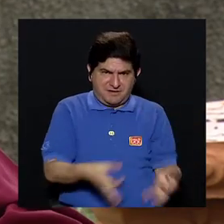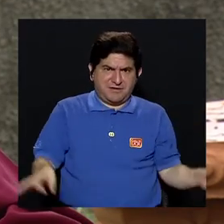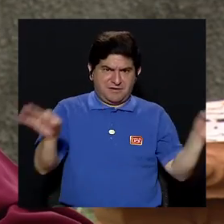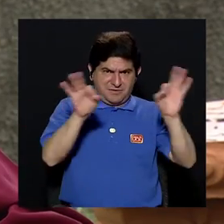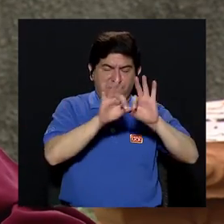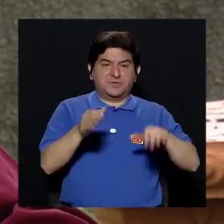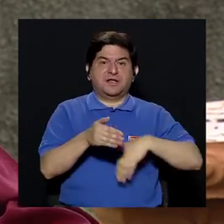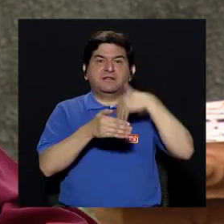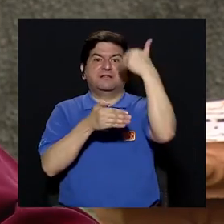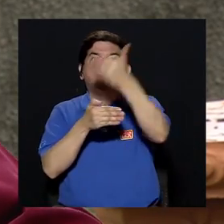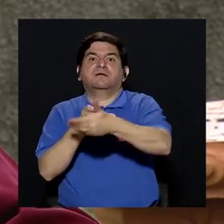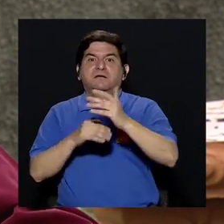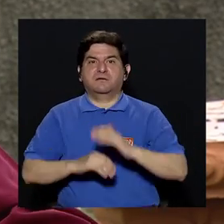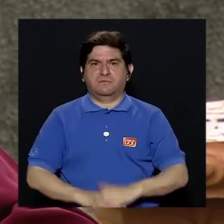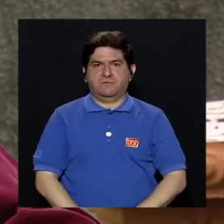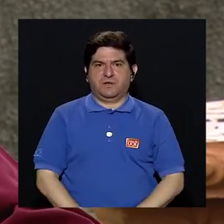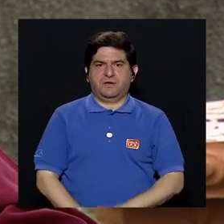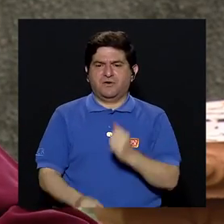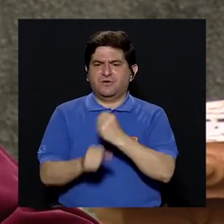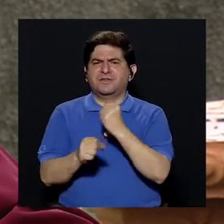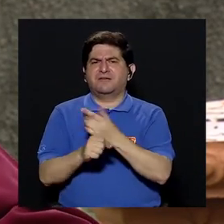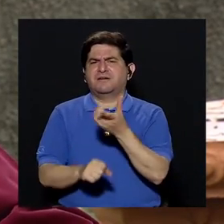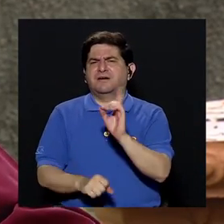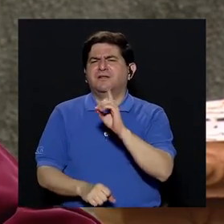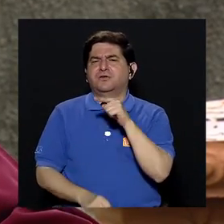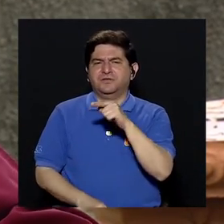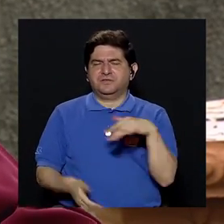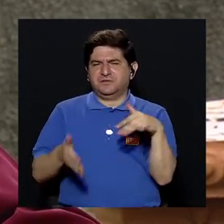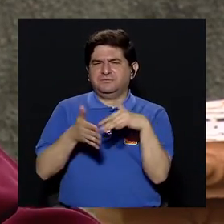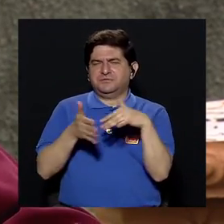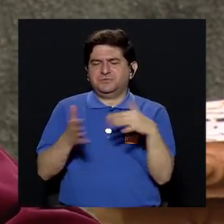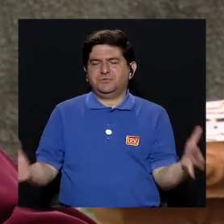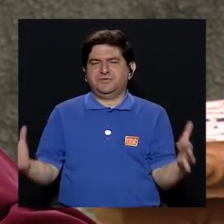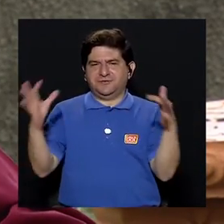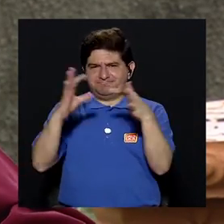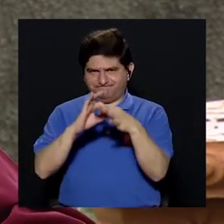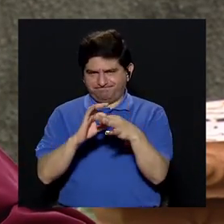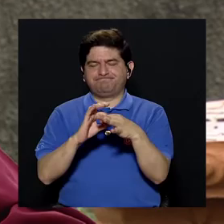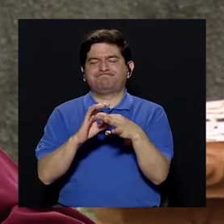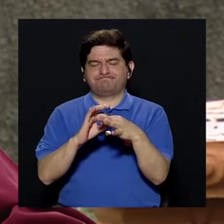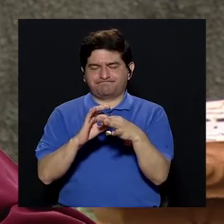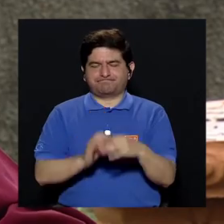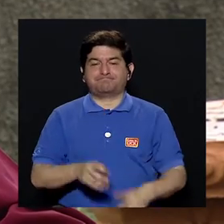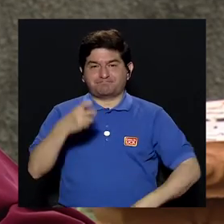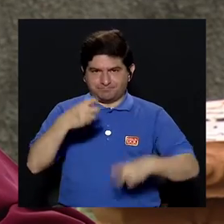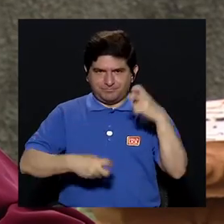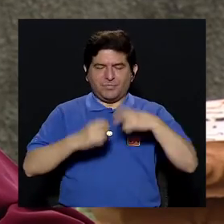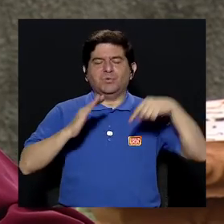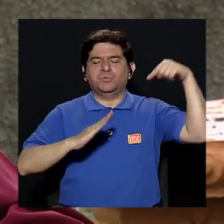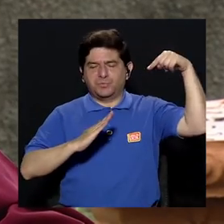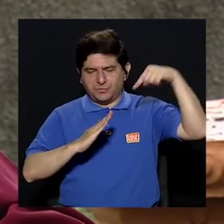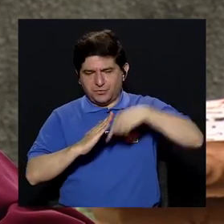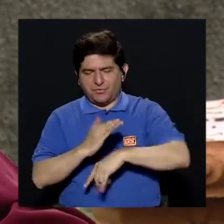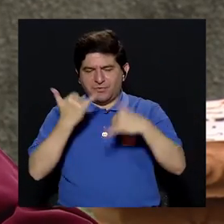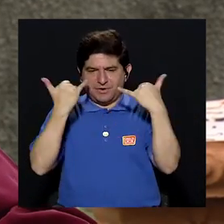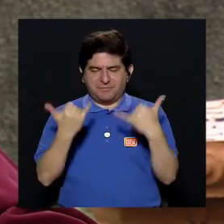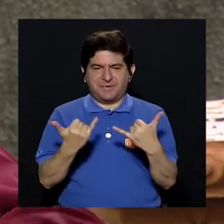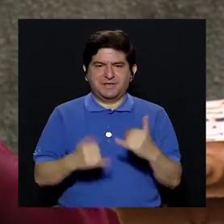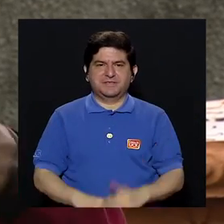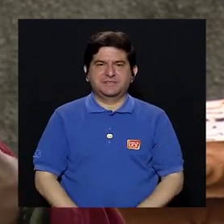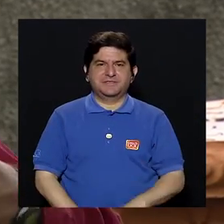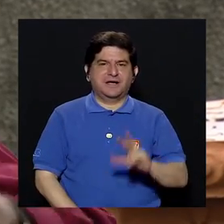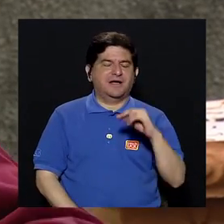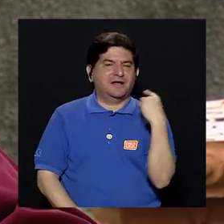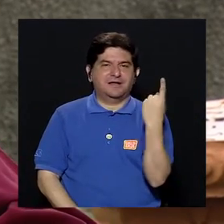muy importante, y luego, pues, dónde va a trabajar o dónde estudia, todo eso está relacionado. Son problemas serios que son ya más